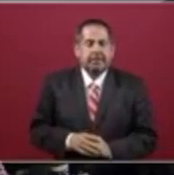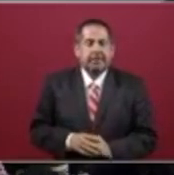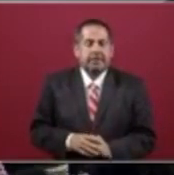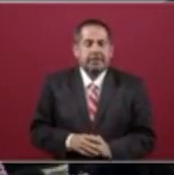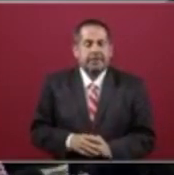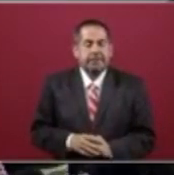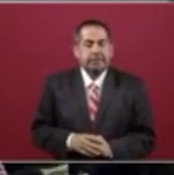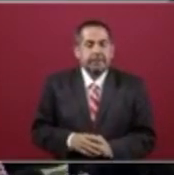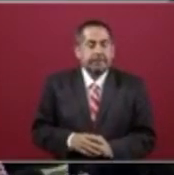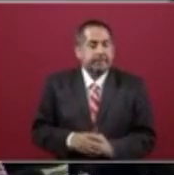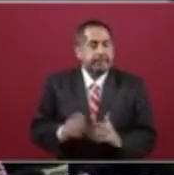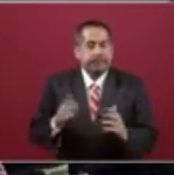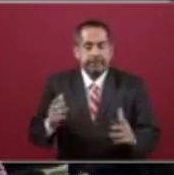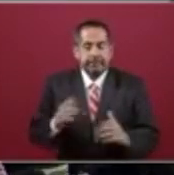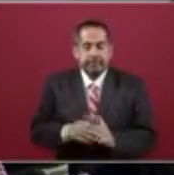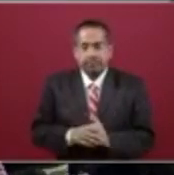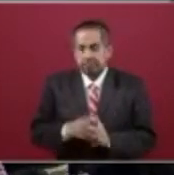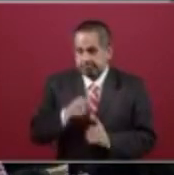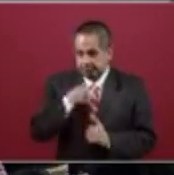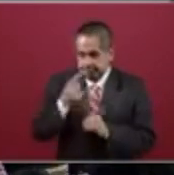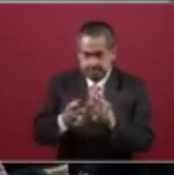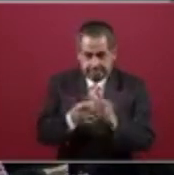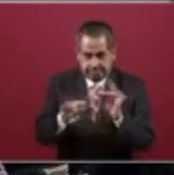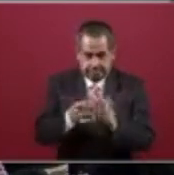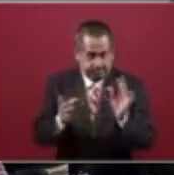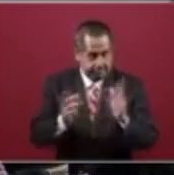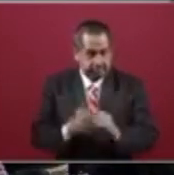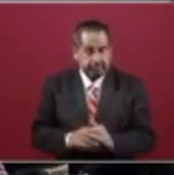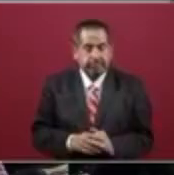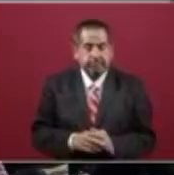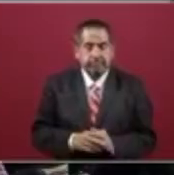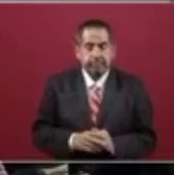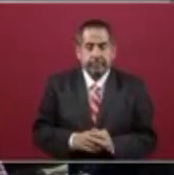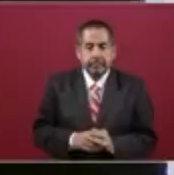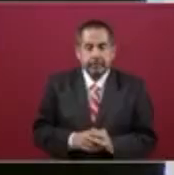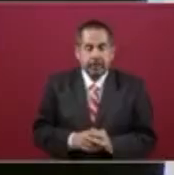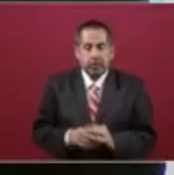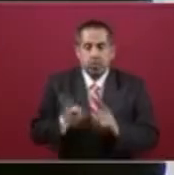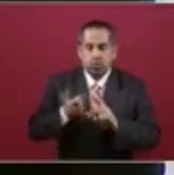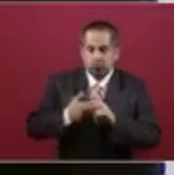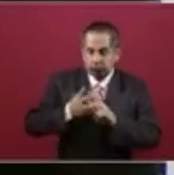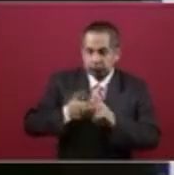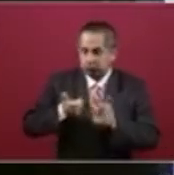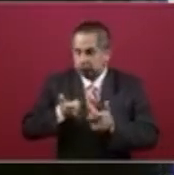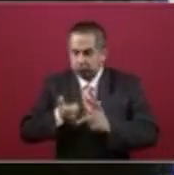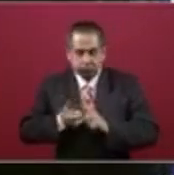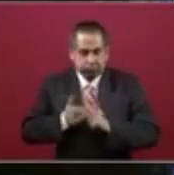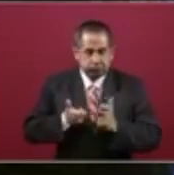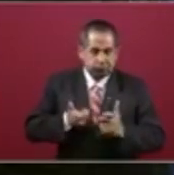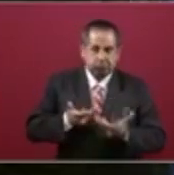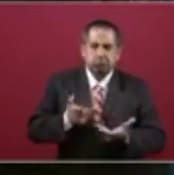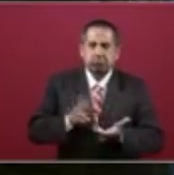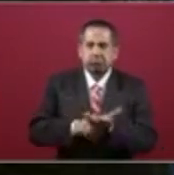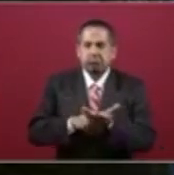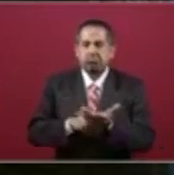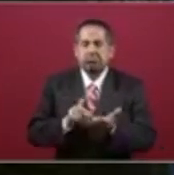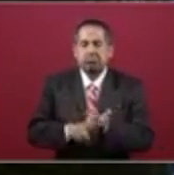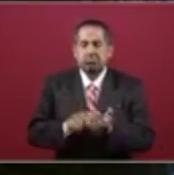Bueno, pues comentarles en términos de financieros y administrativos.